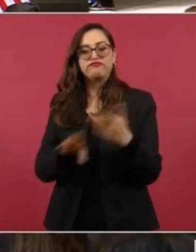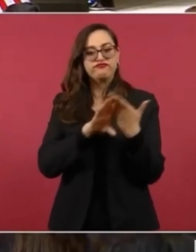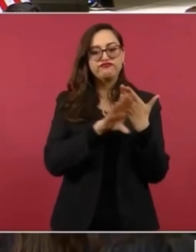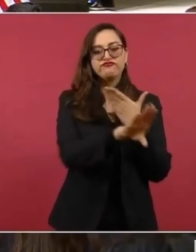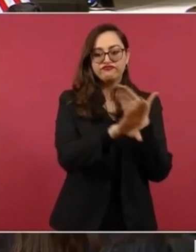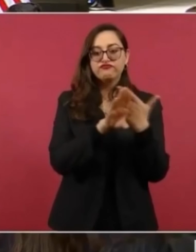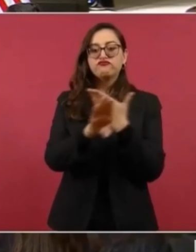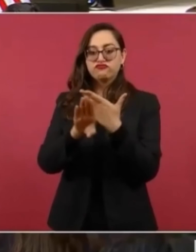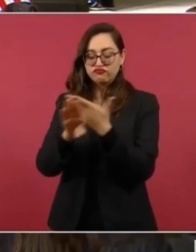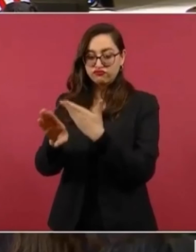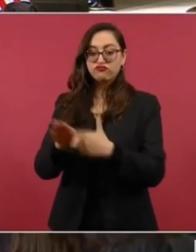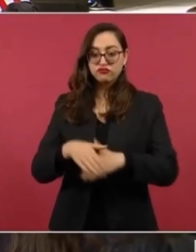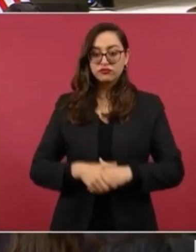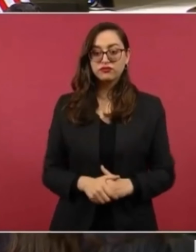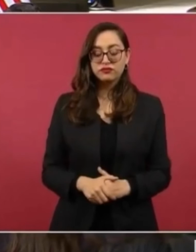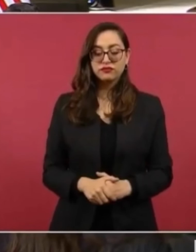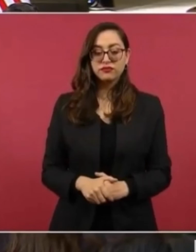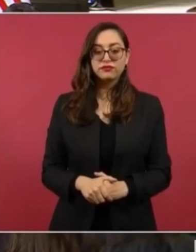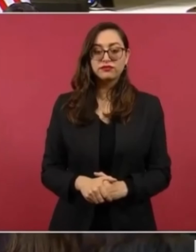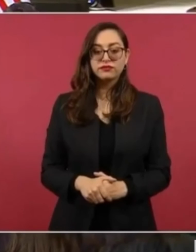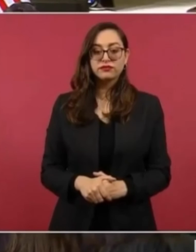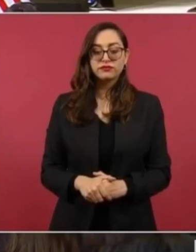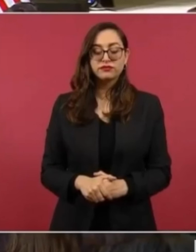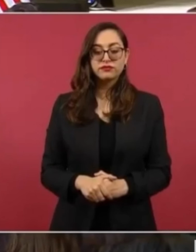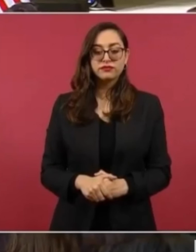lo estamos haciendo